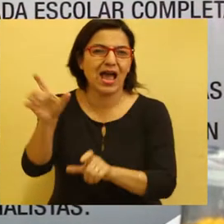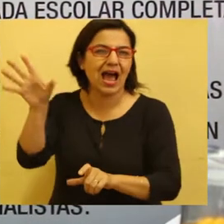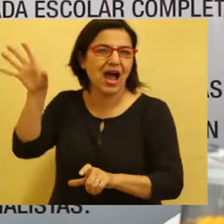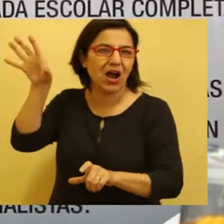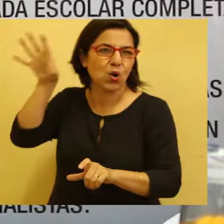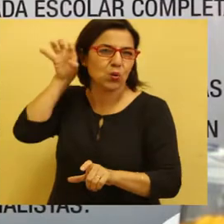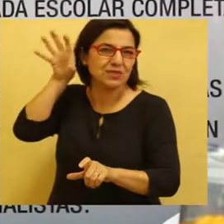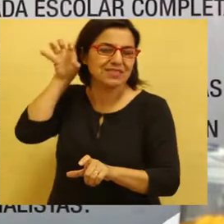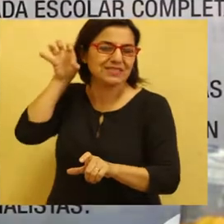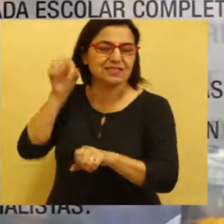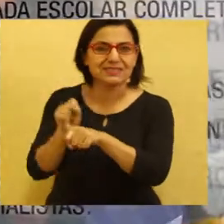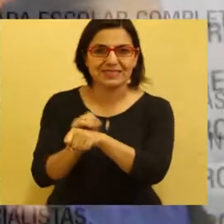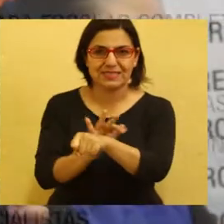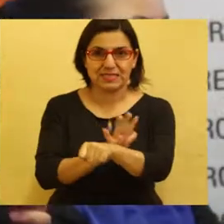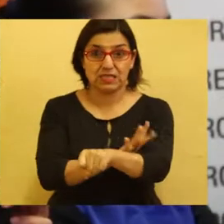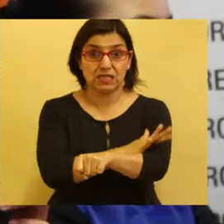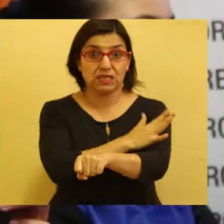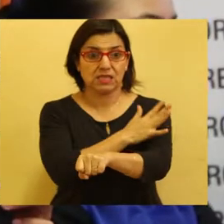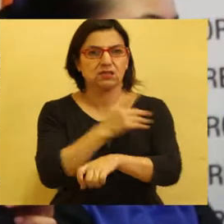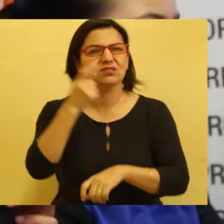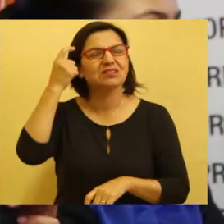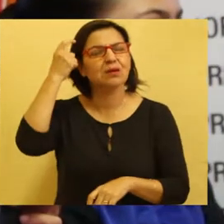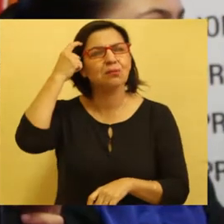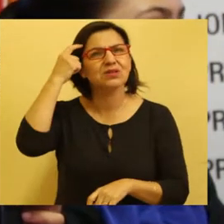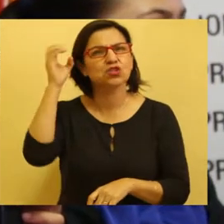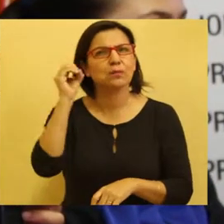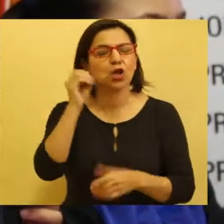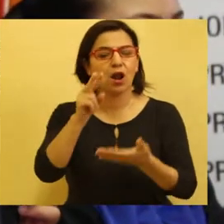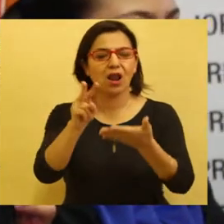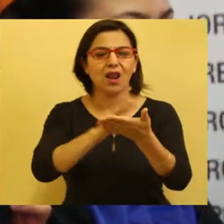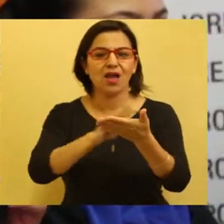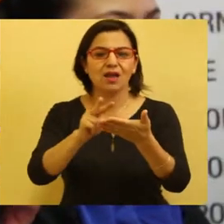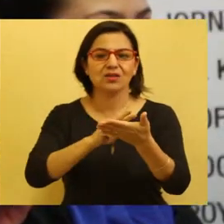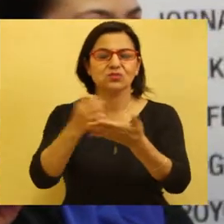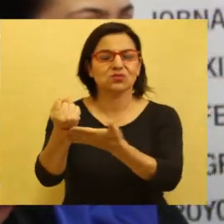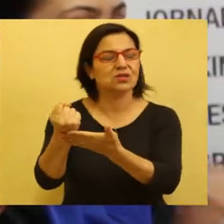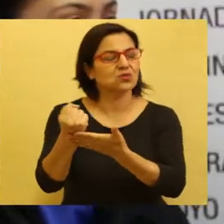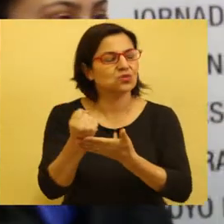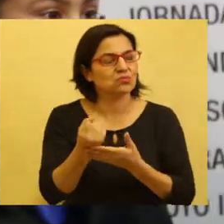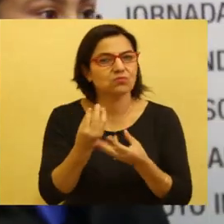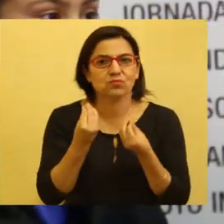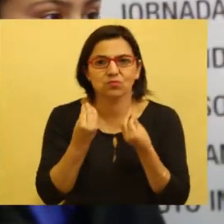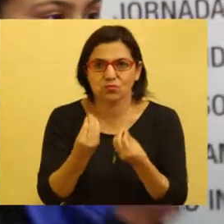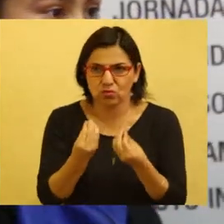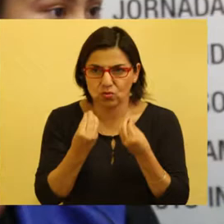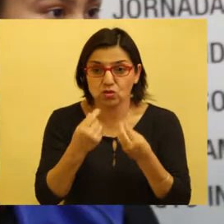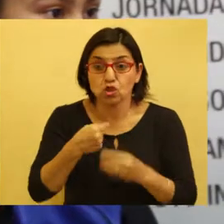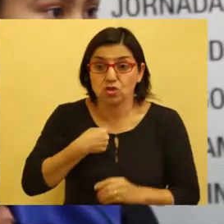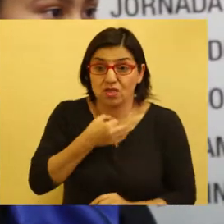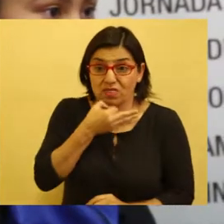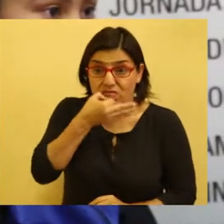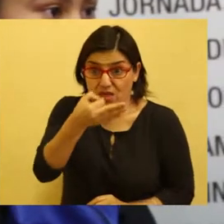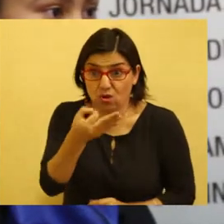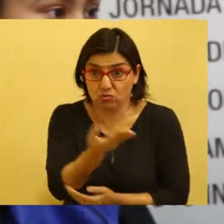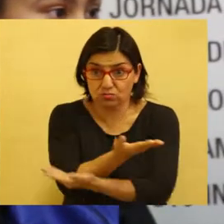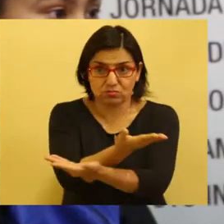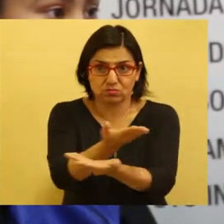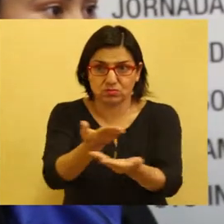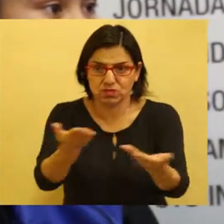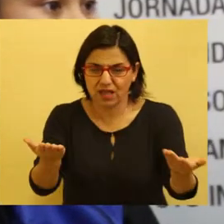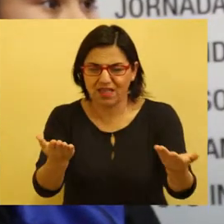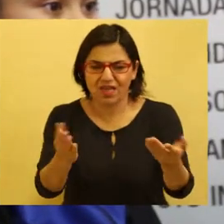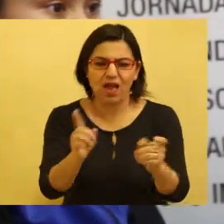escuchar y sentir. Siento que la lectura es algo que nos ayuda demasiado y se los comparto para